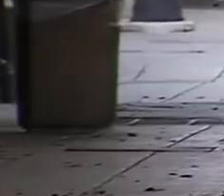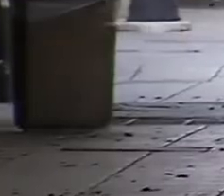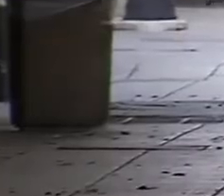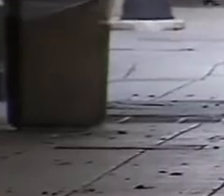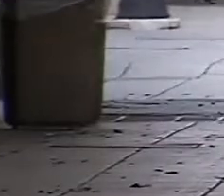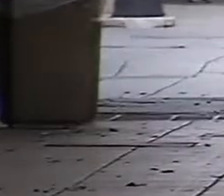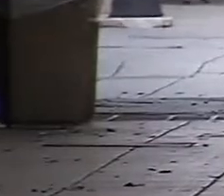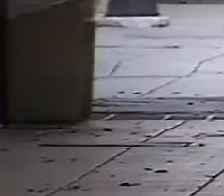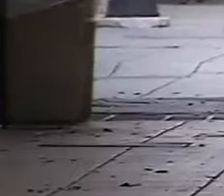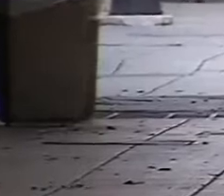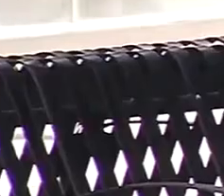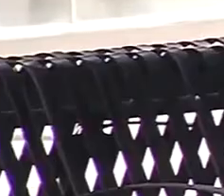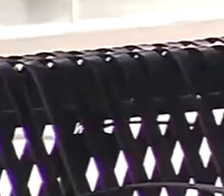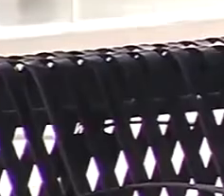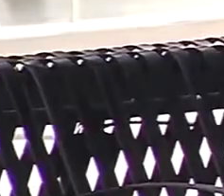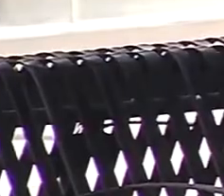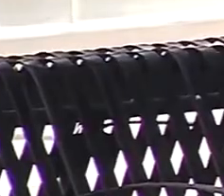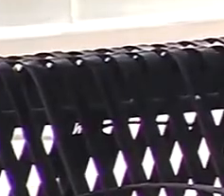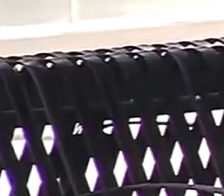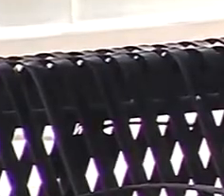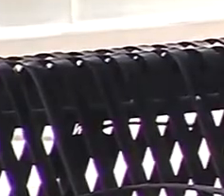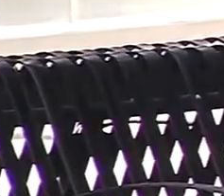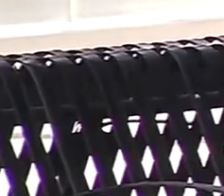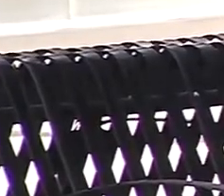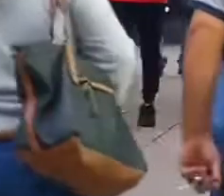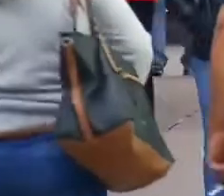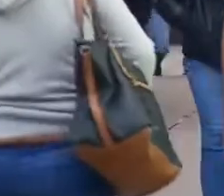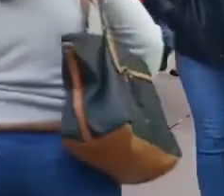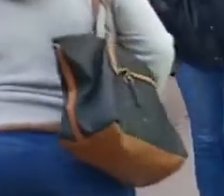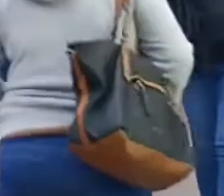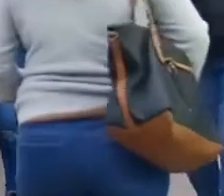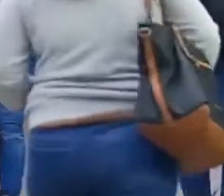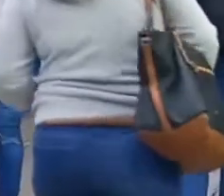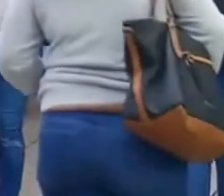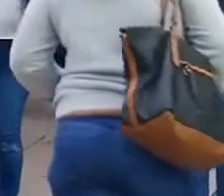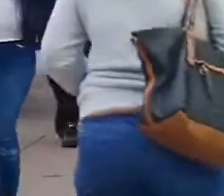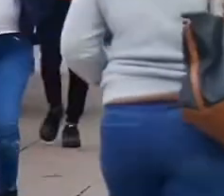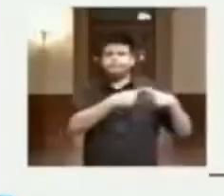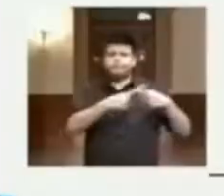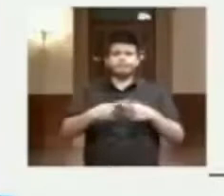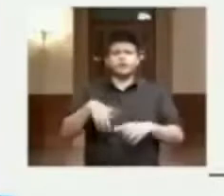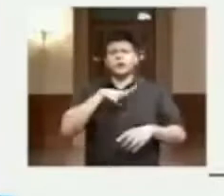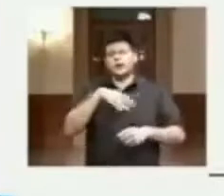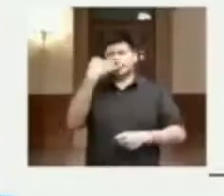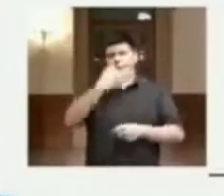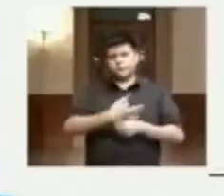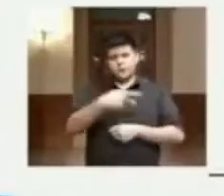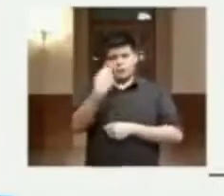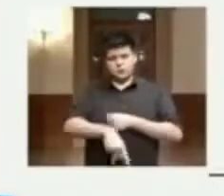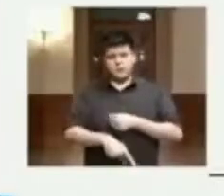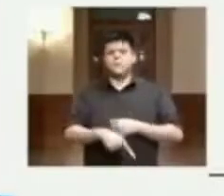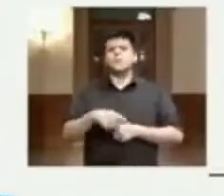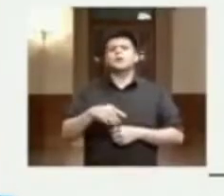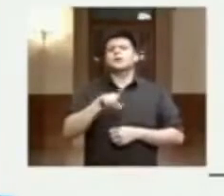incrementado a 240 y 65 más que los dados a conocer el pasado jueves en nuevo léon 159